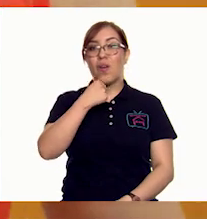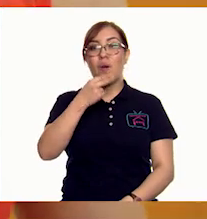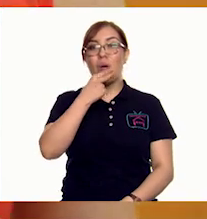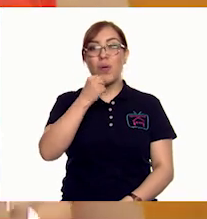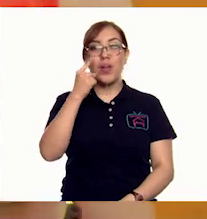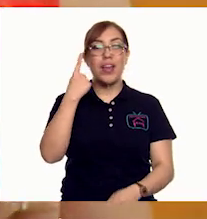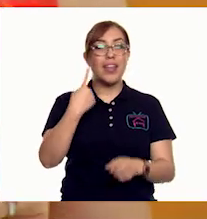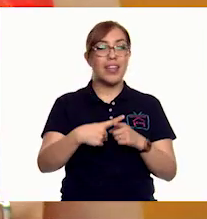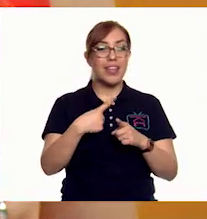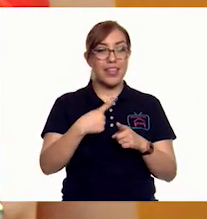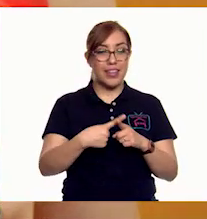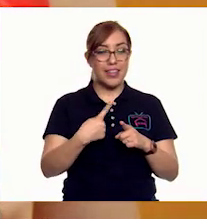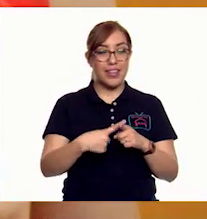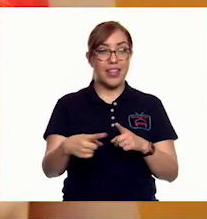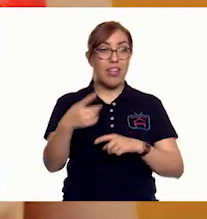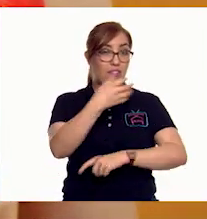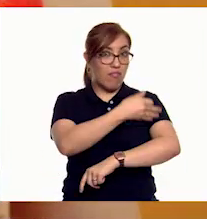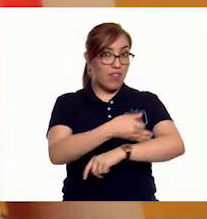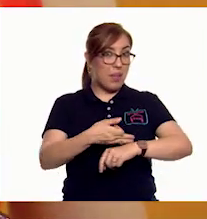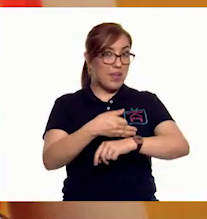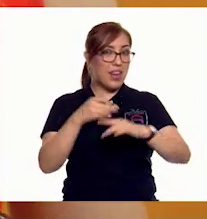línea directa de familiares.